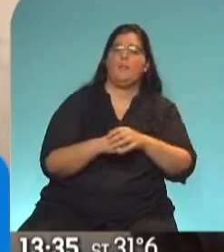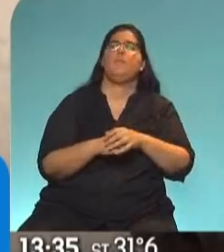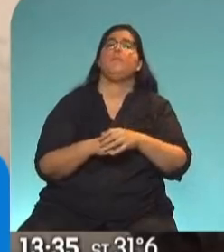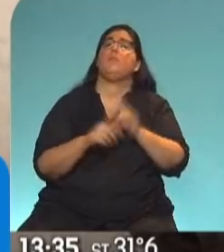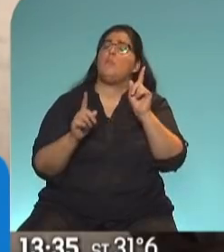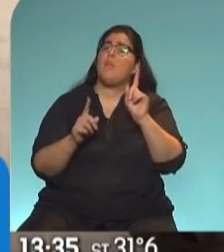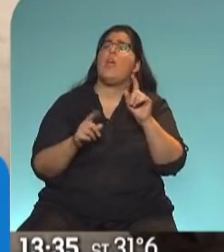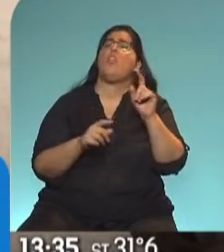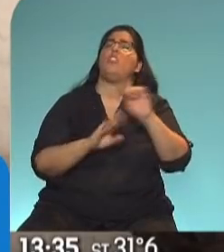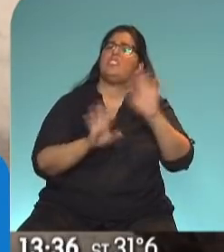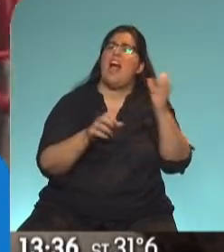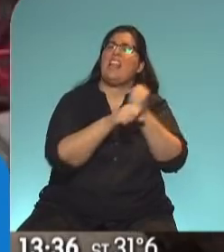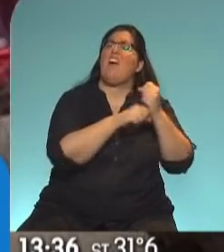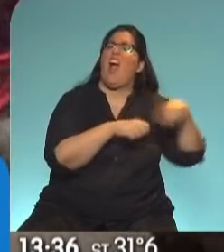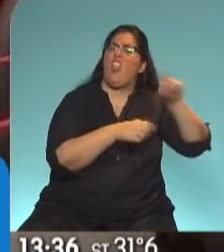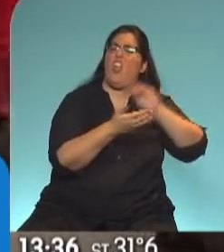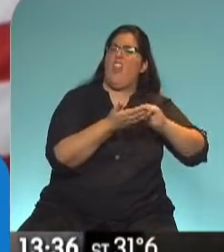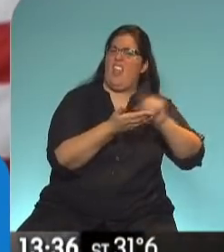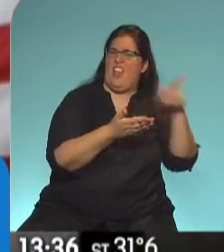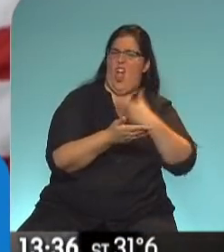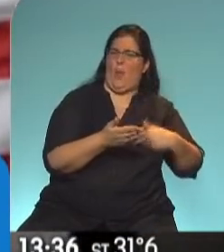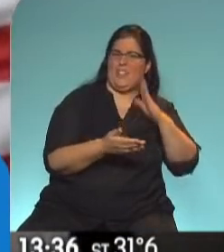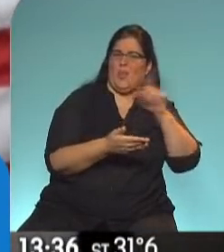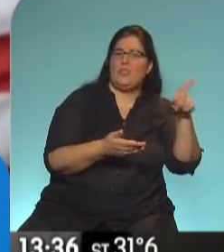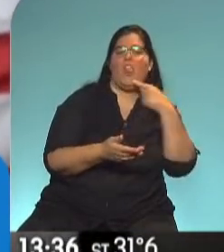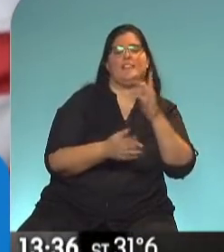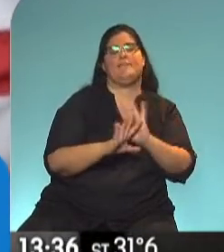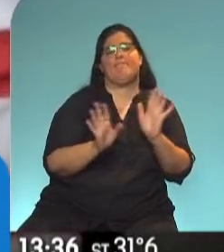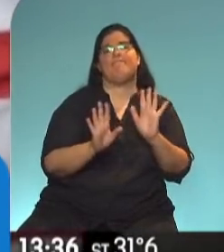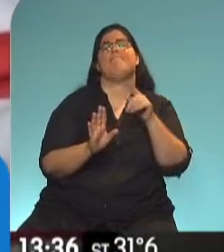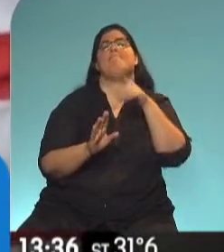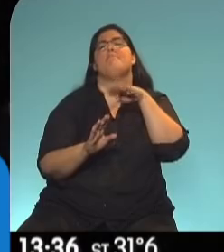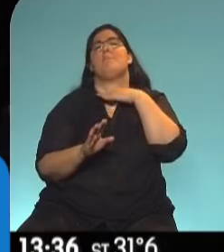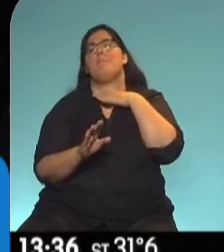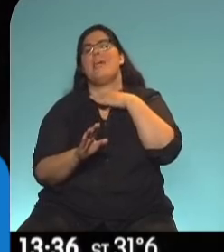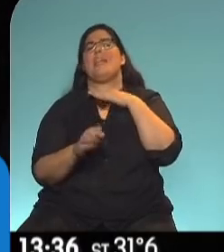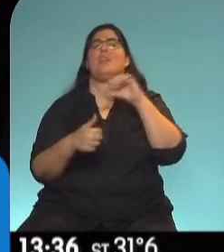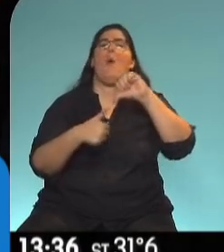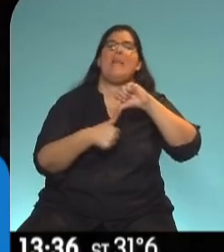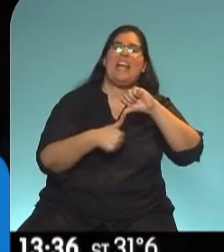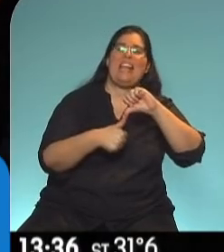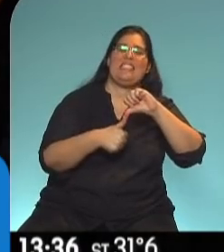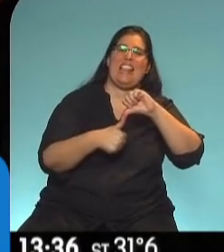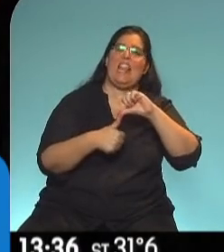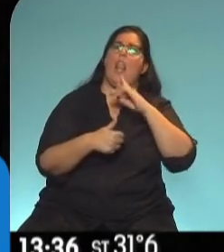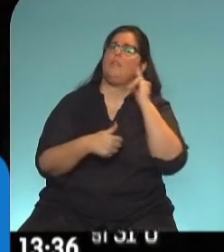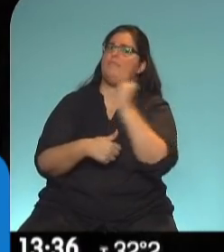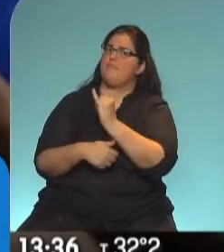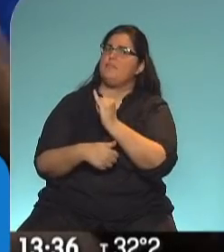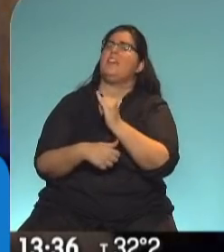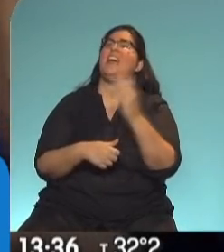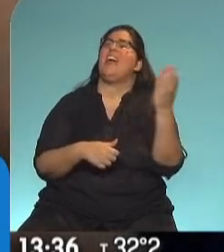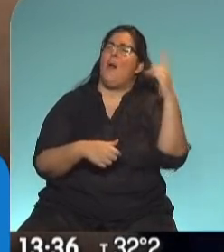administración ya comenzaron a advertir a los aspirantes a ingresar a Estados Unidos desde México y América Central, que si bien Biden